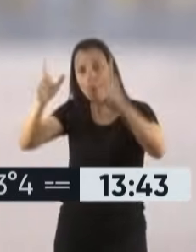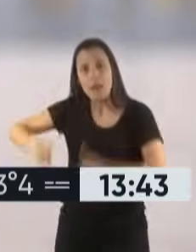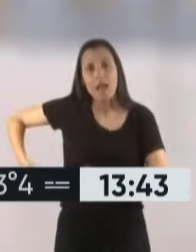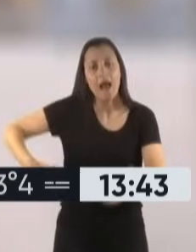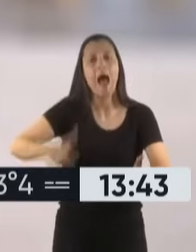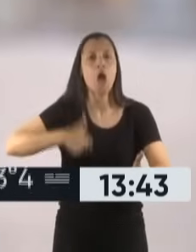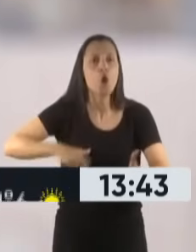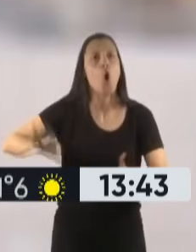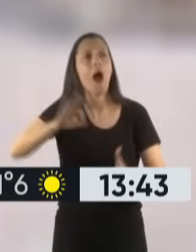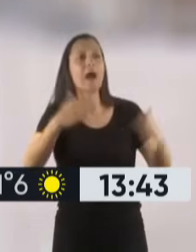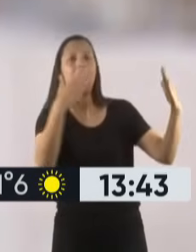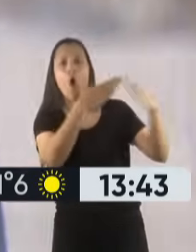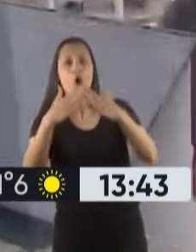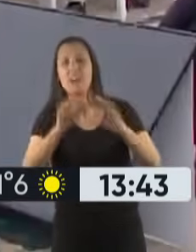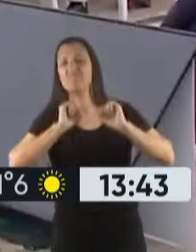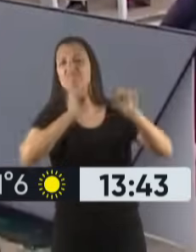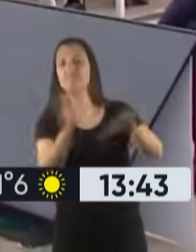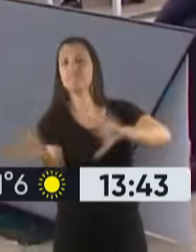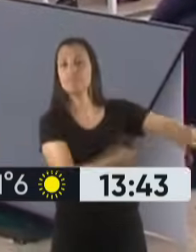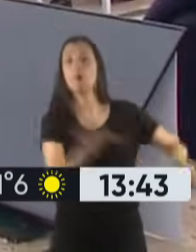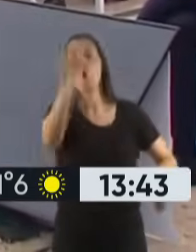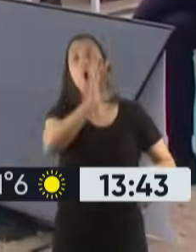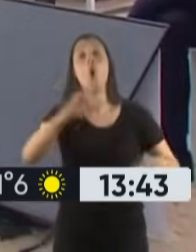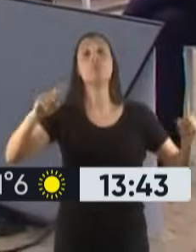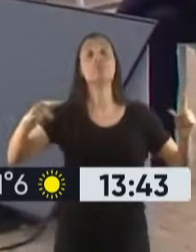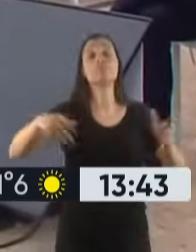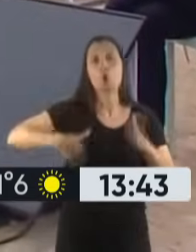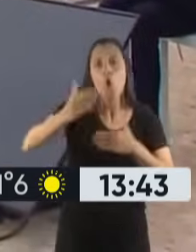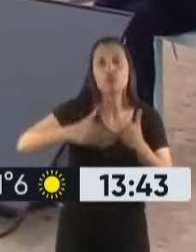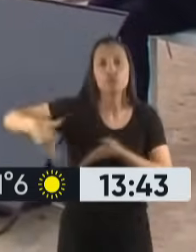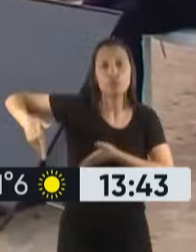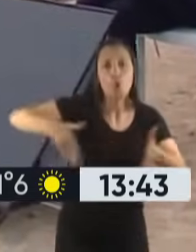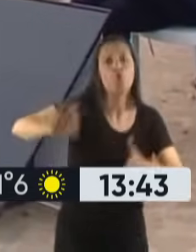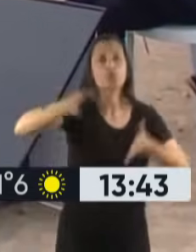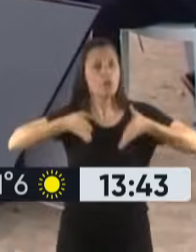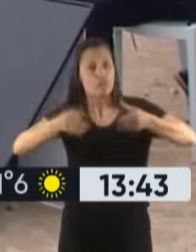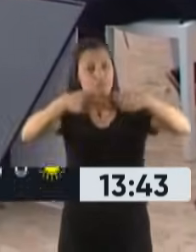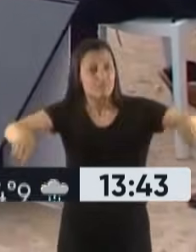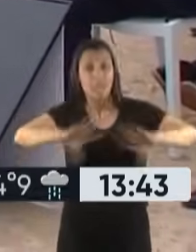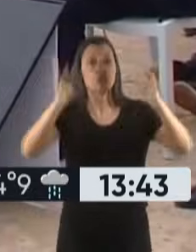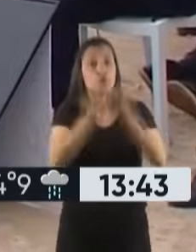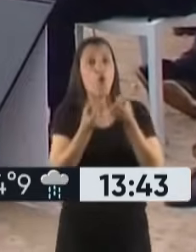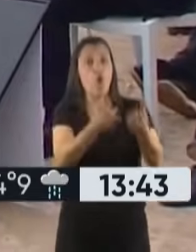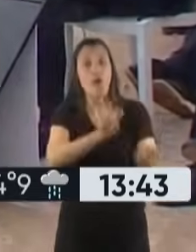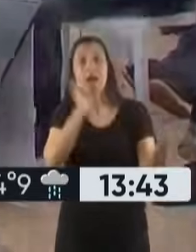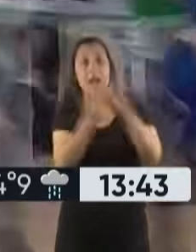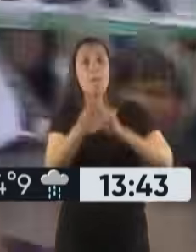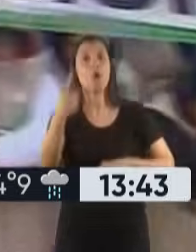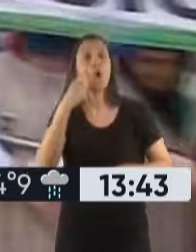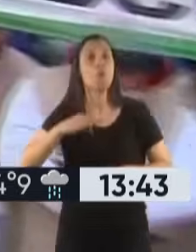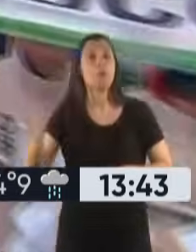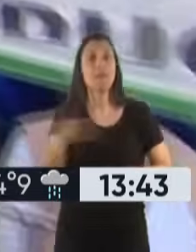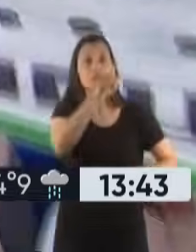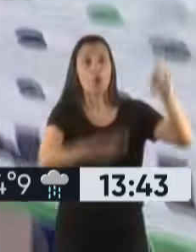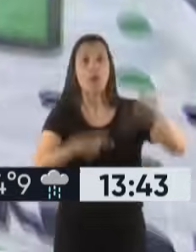es viviendas, que es avenidas, que es reformas para nuestra gente, nosotros